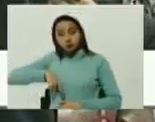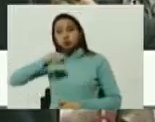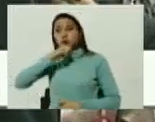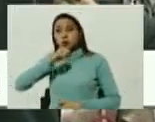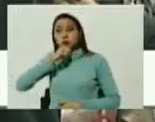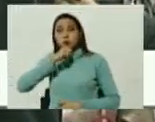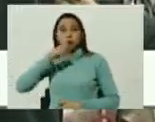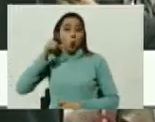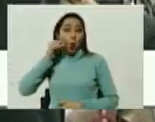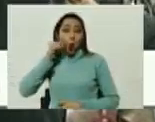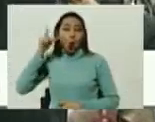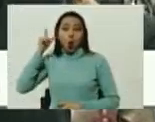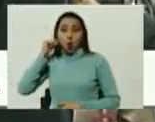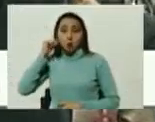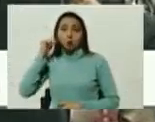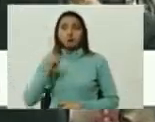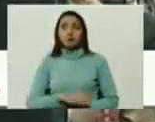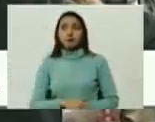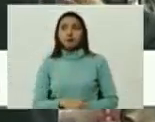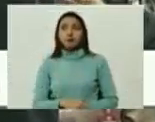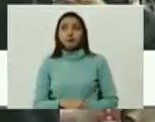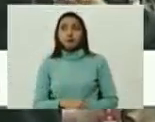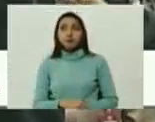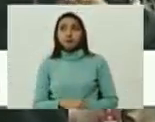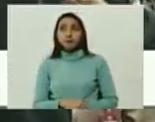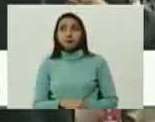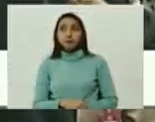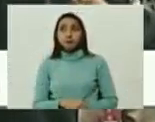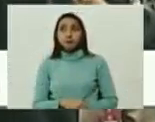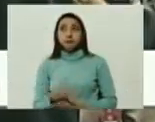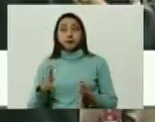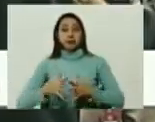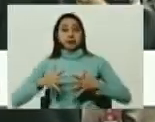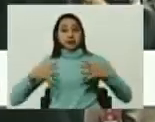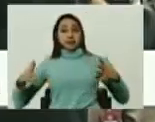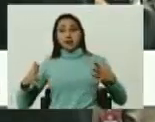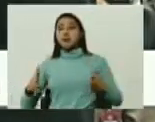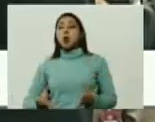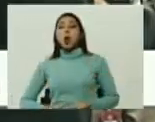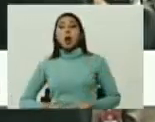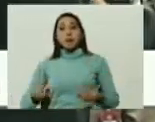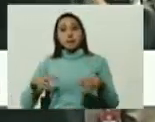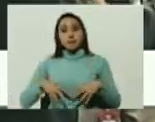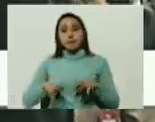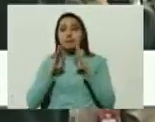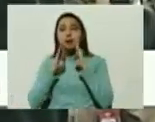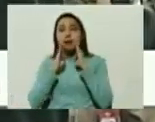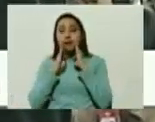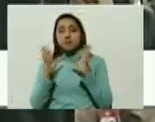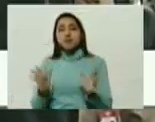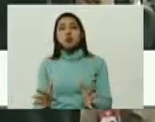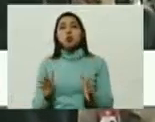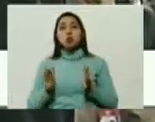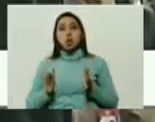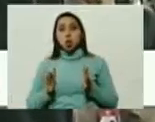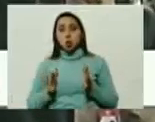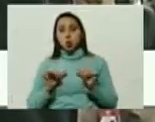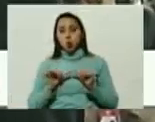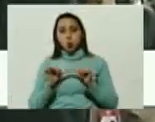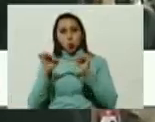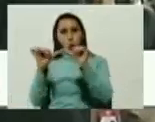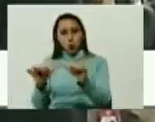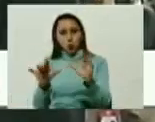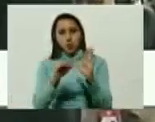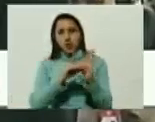y adultos mayores la inmensa cantidad de beneficios de logros y de avances y